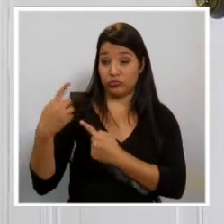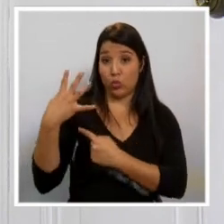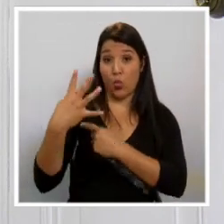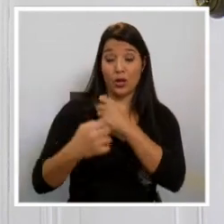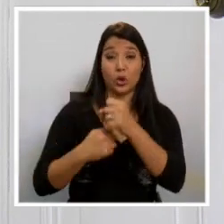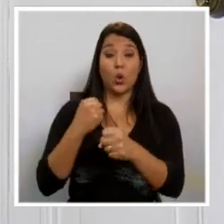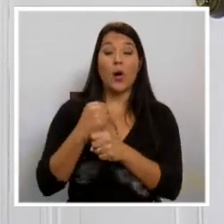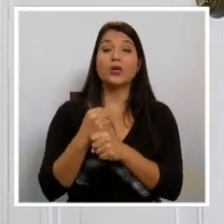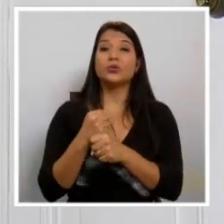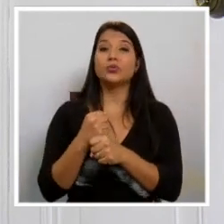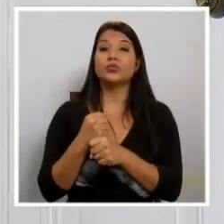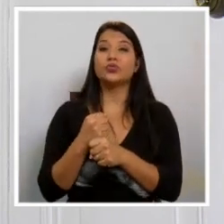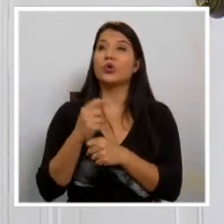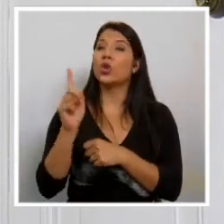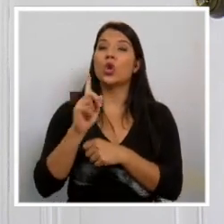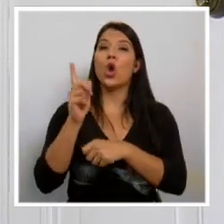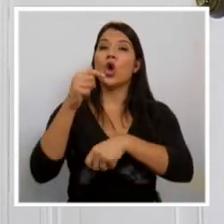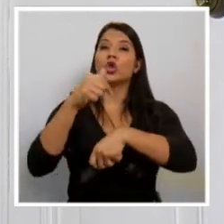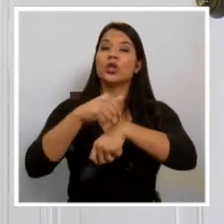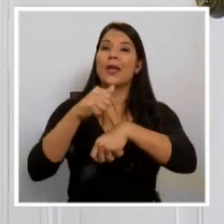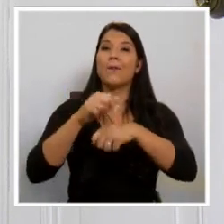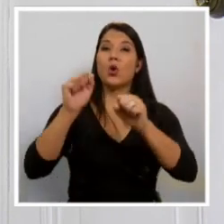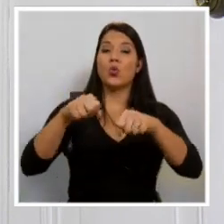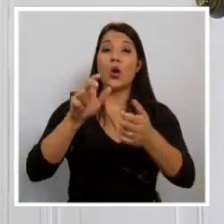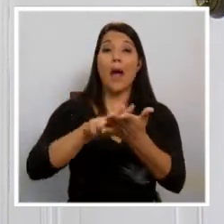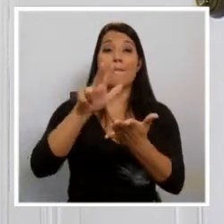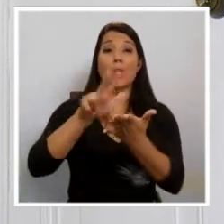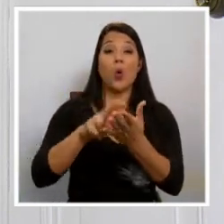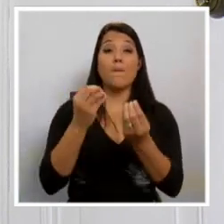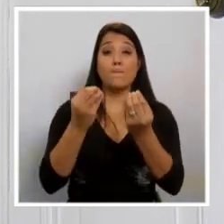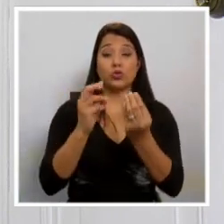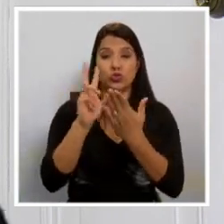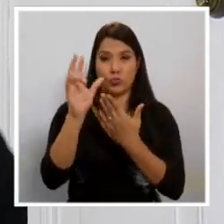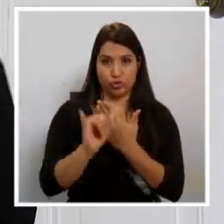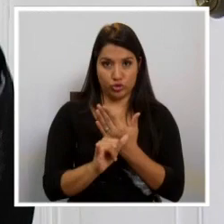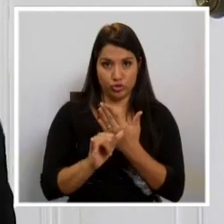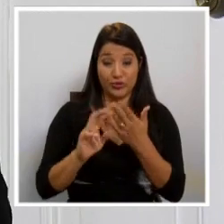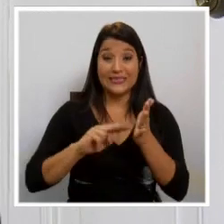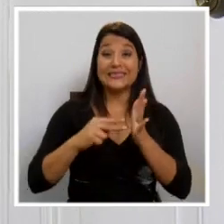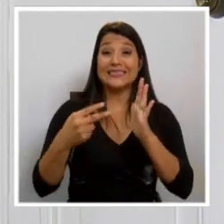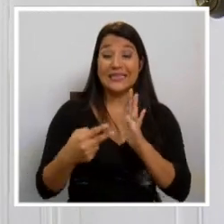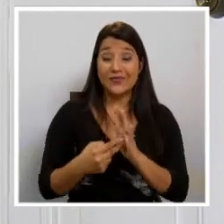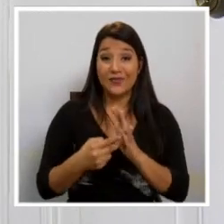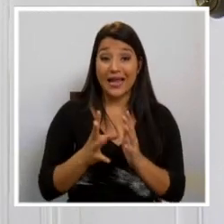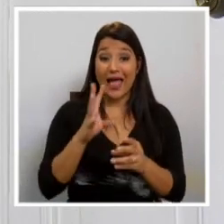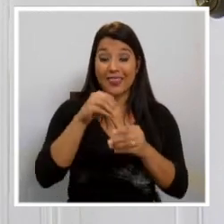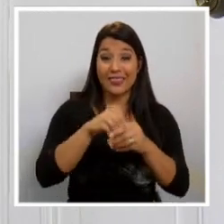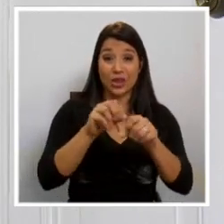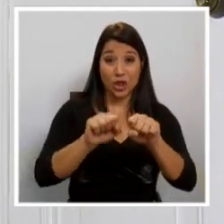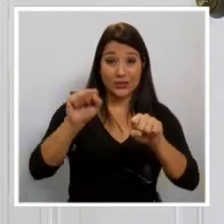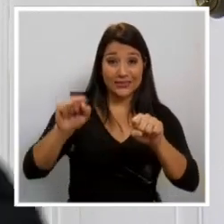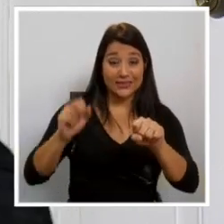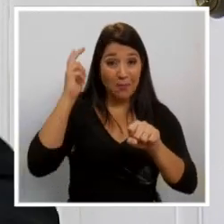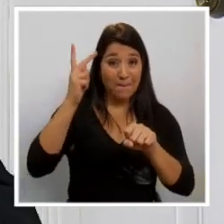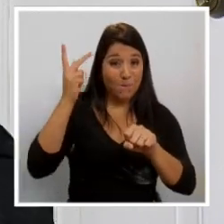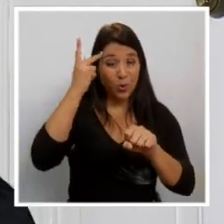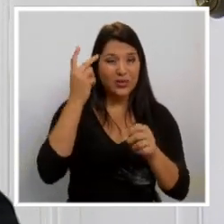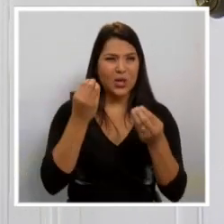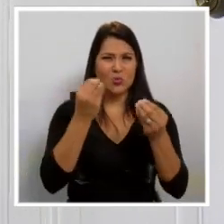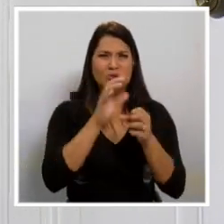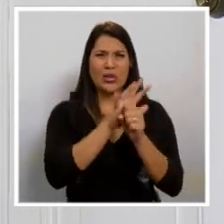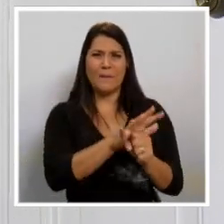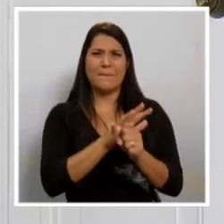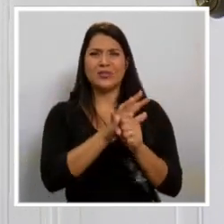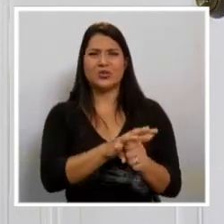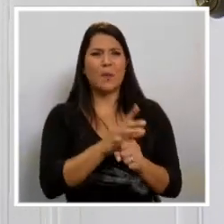fueron periodos donde se aprobaron muchos proyectos, lo cual quiere decir que a nivel del sistema político hubo una gran presión en torno a